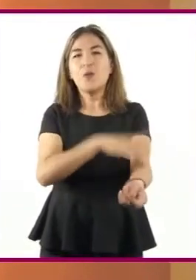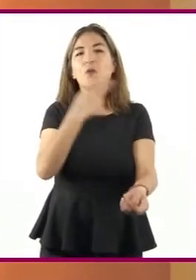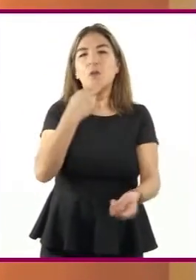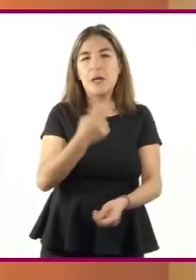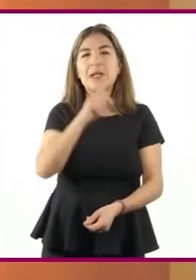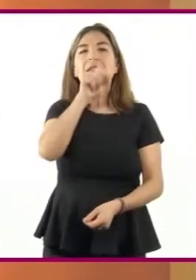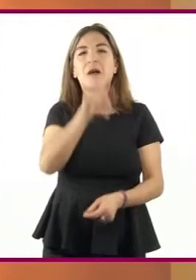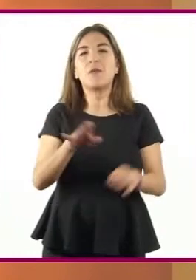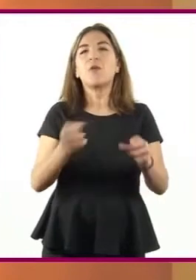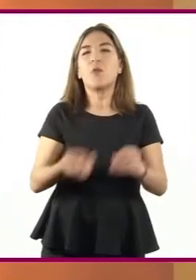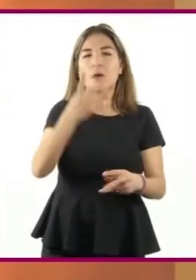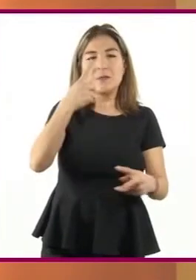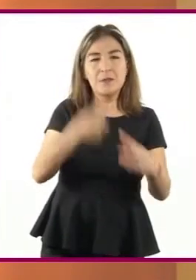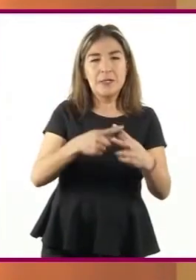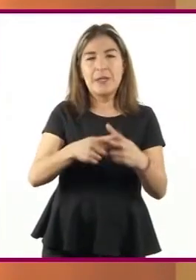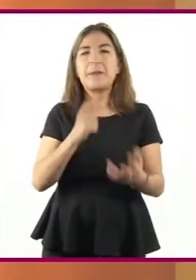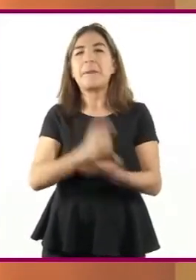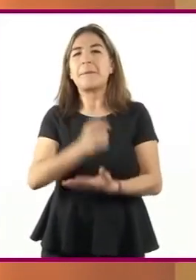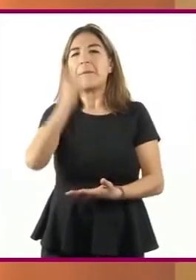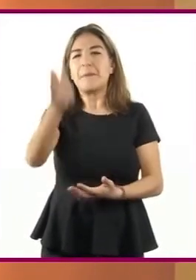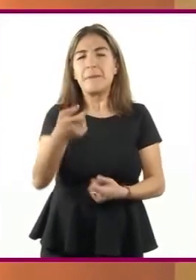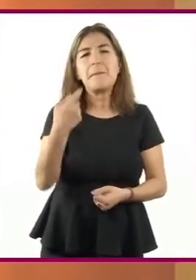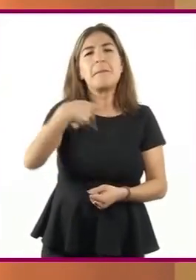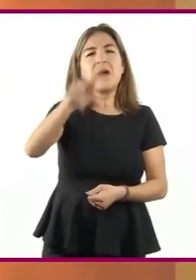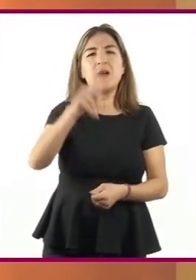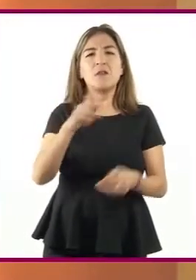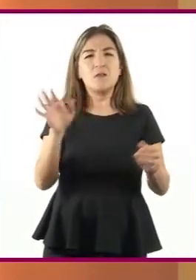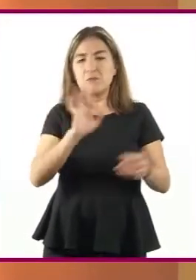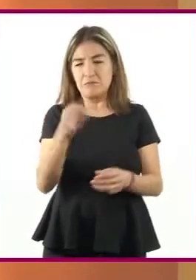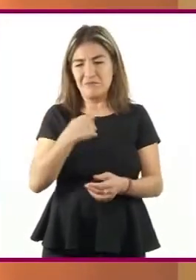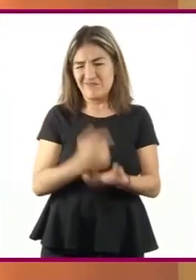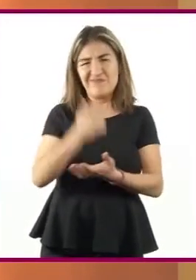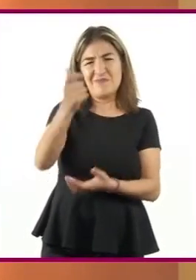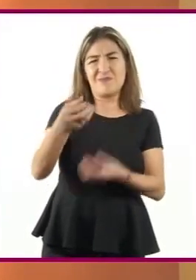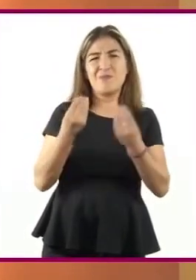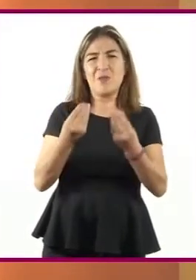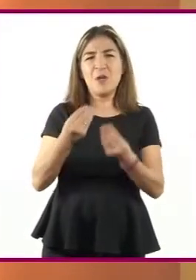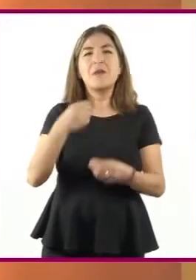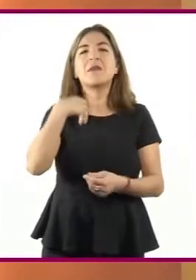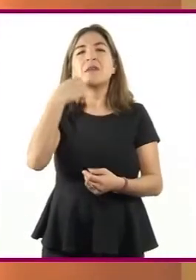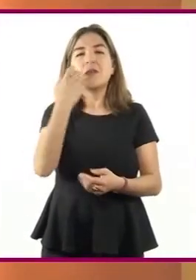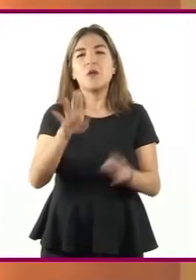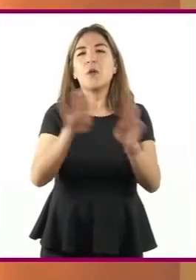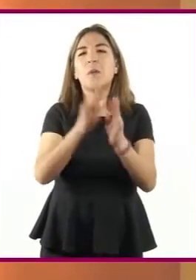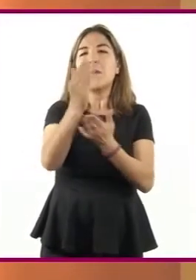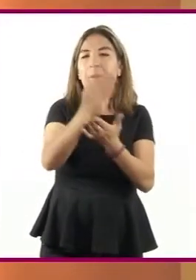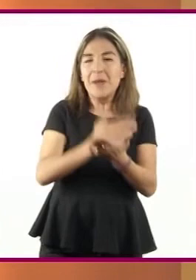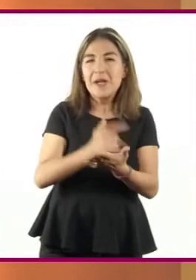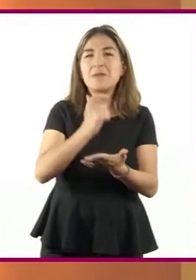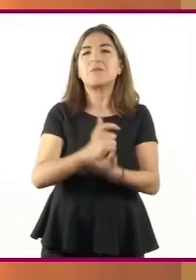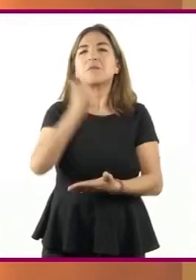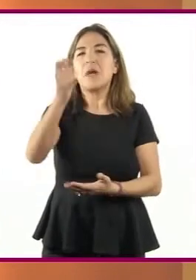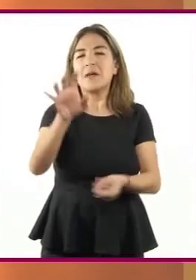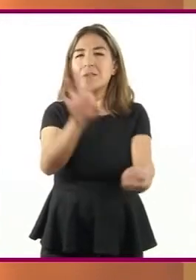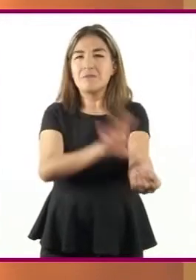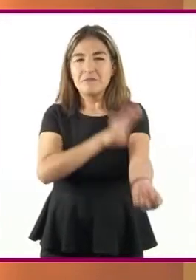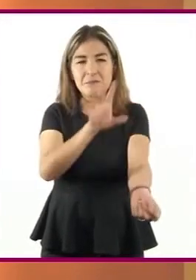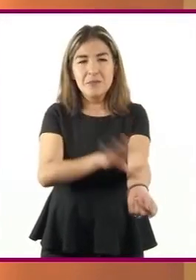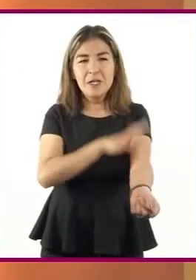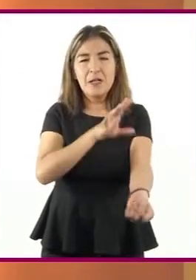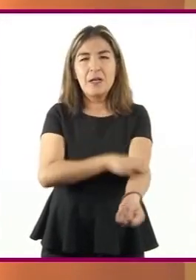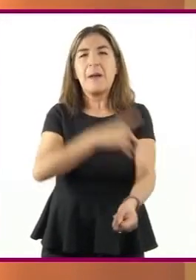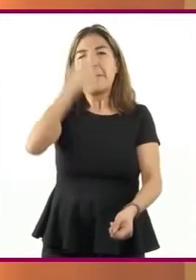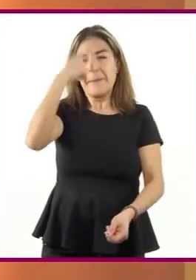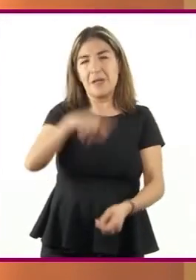cómo calcular cuánto voy a pagar. Pero si no quiero pagar tanto o simplemente quiero disminuir mi consumo energético,